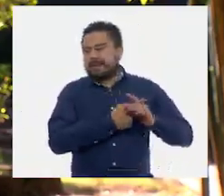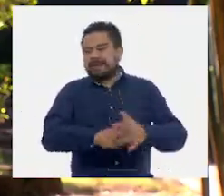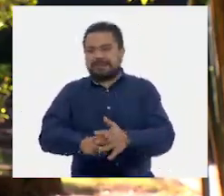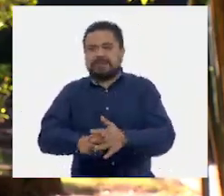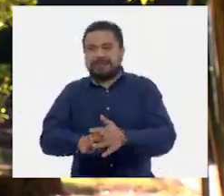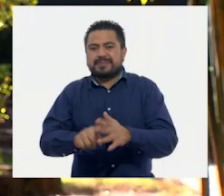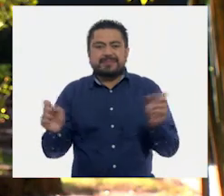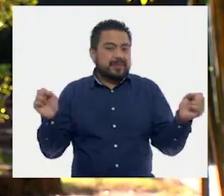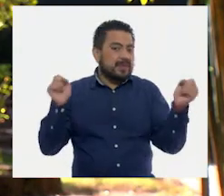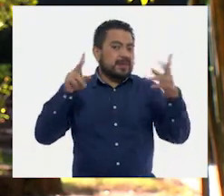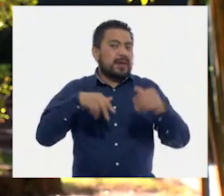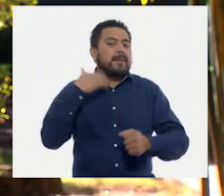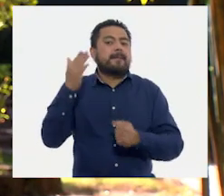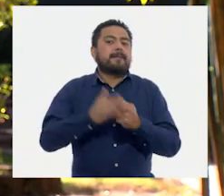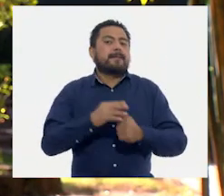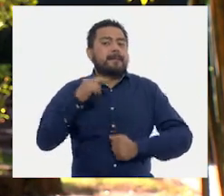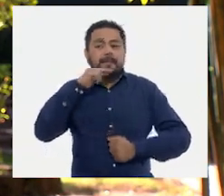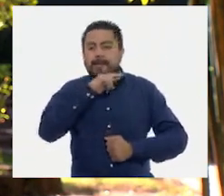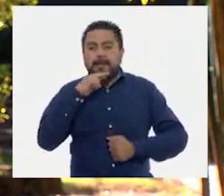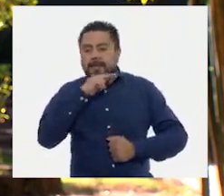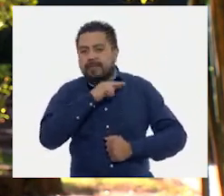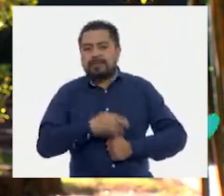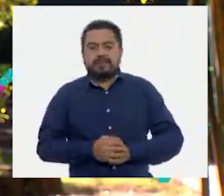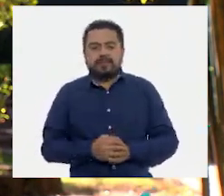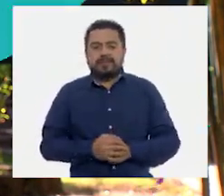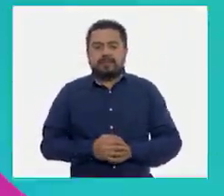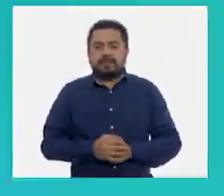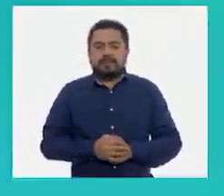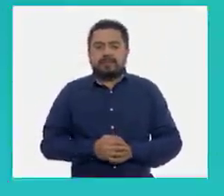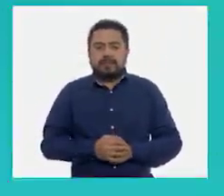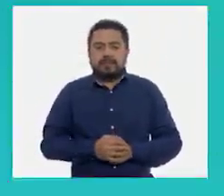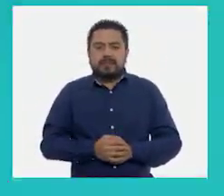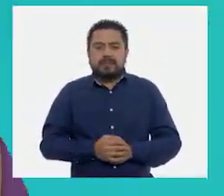bien! ¡Nos vemos pronto!